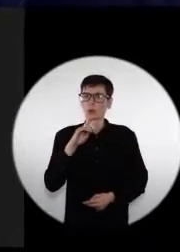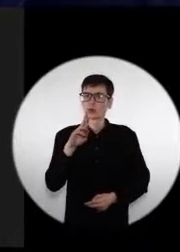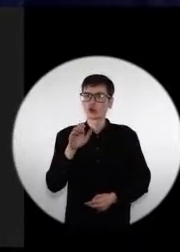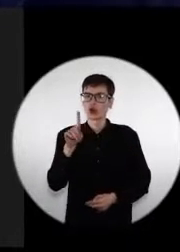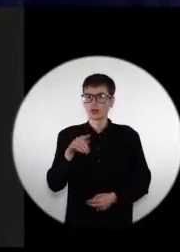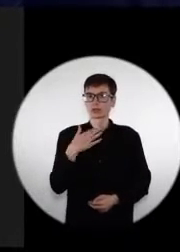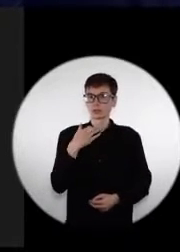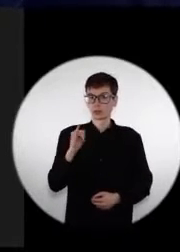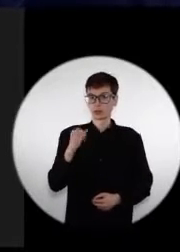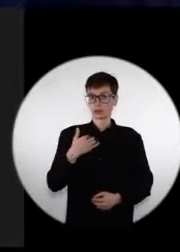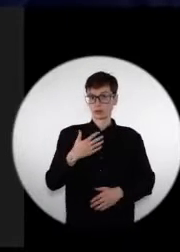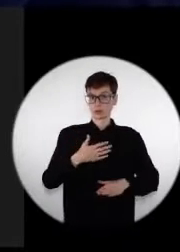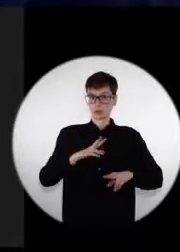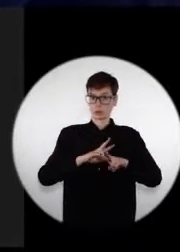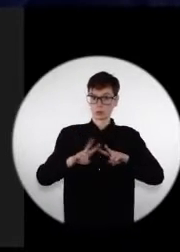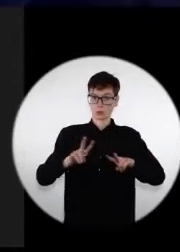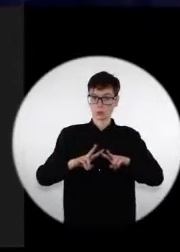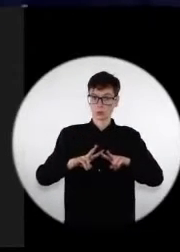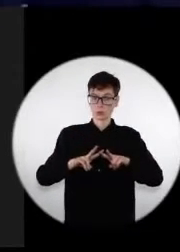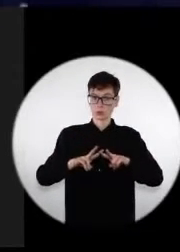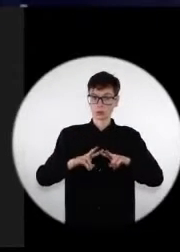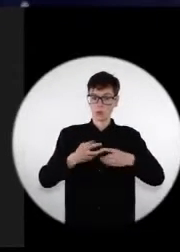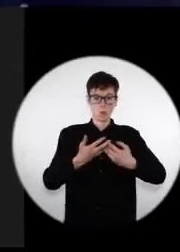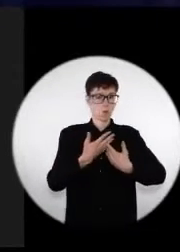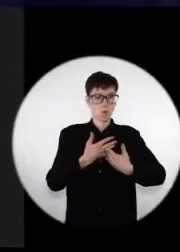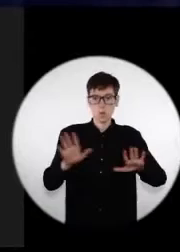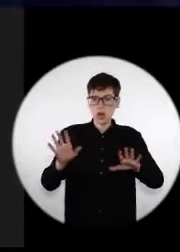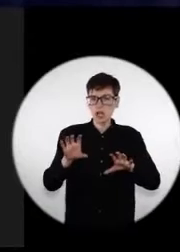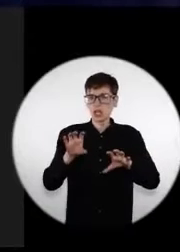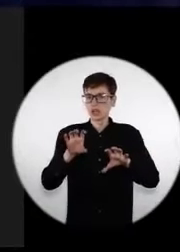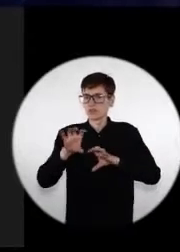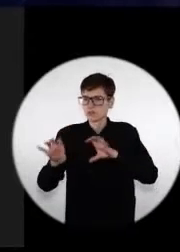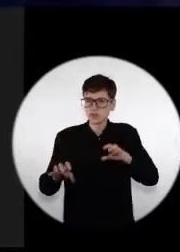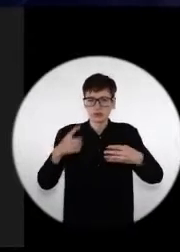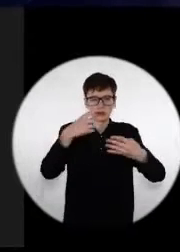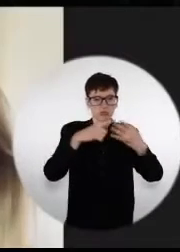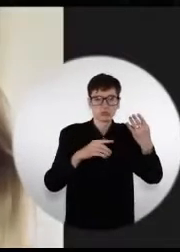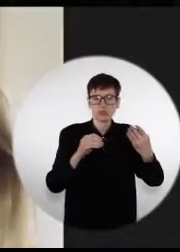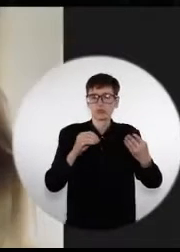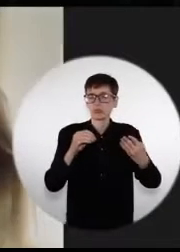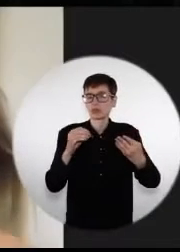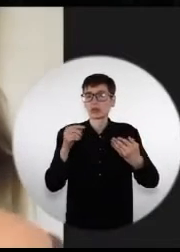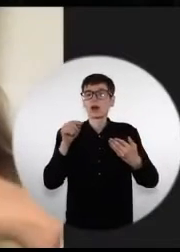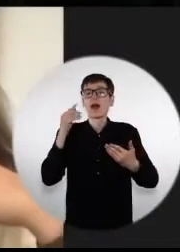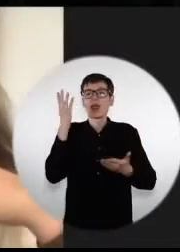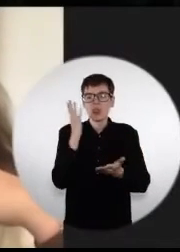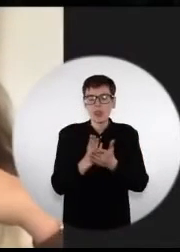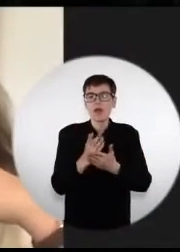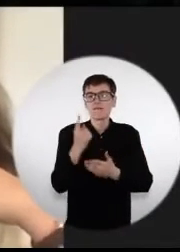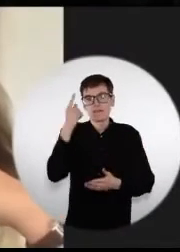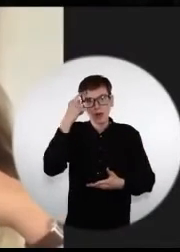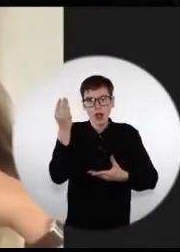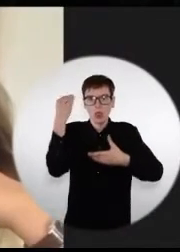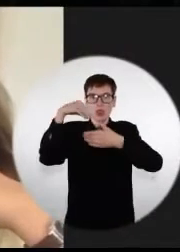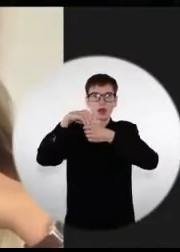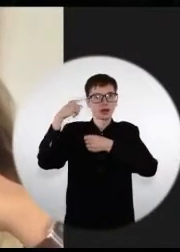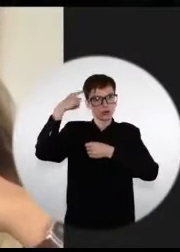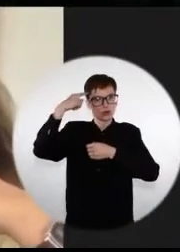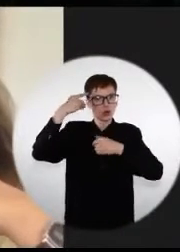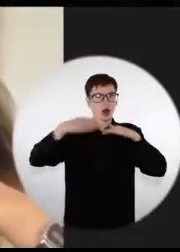la gente que es productora hoy en día si tú produces cualquier cosa la accesibilidad debiera estar en